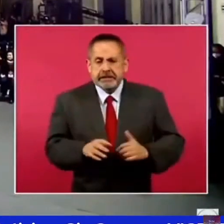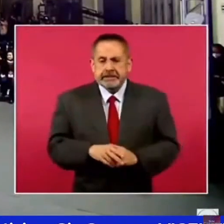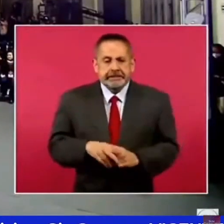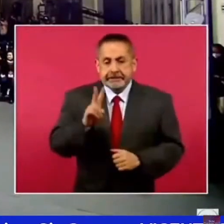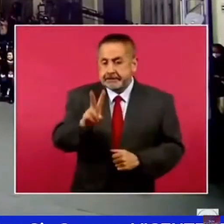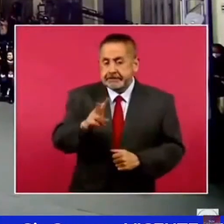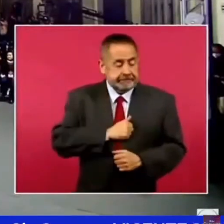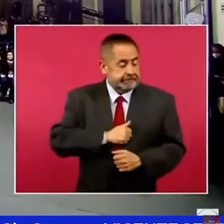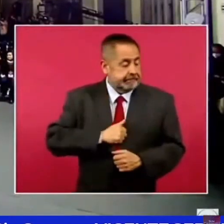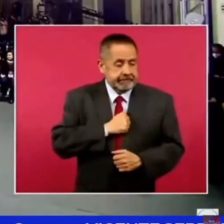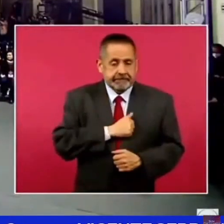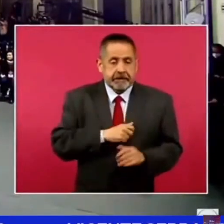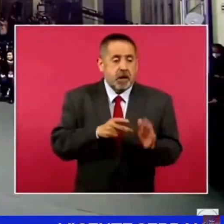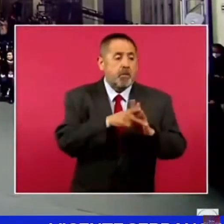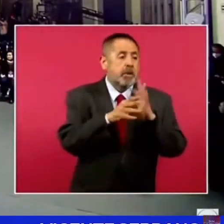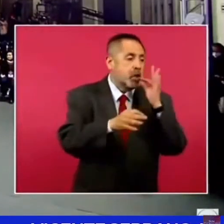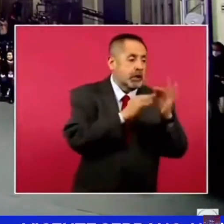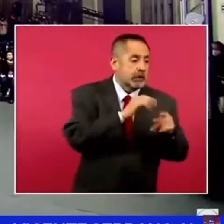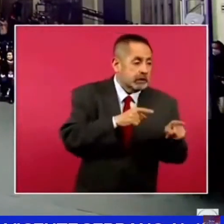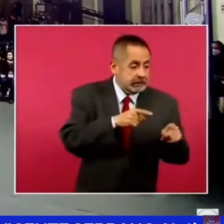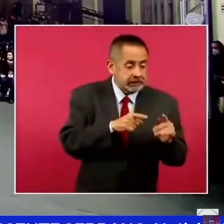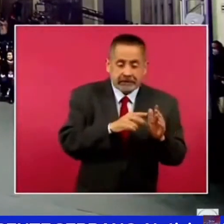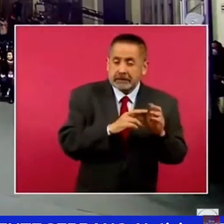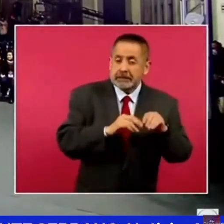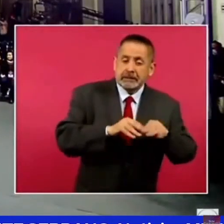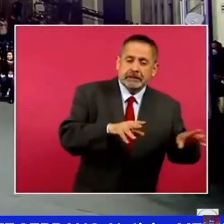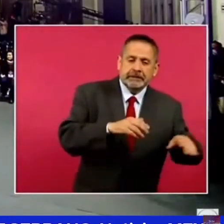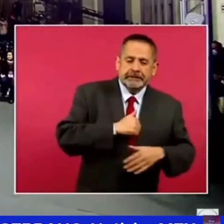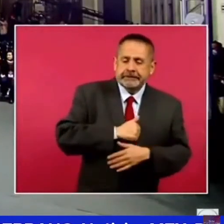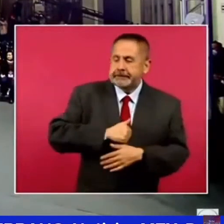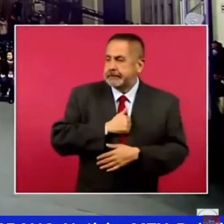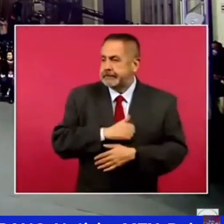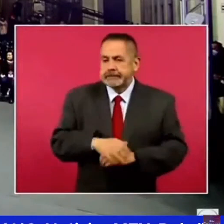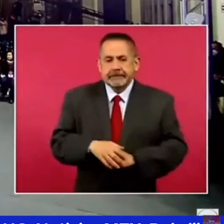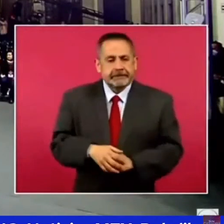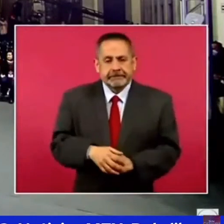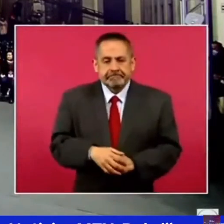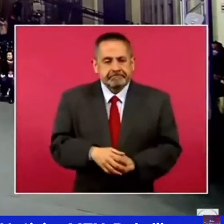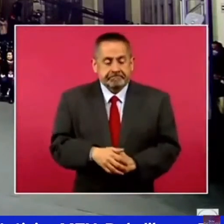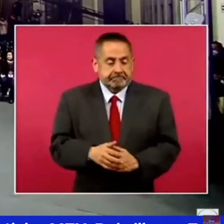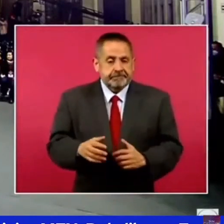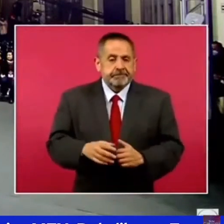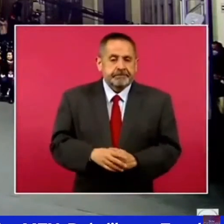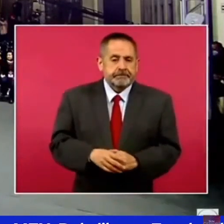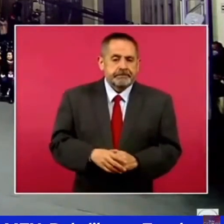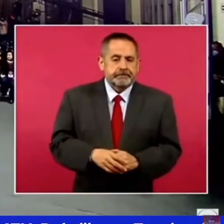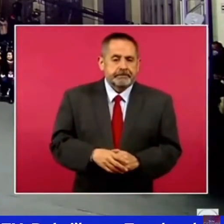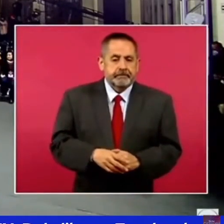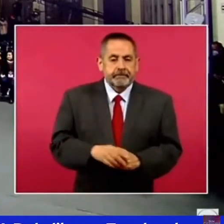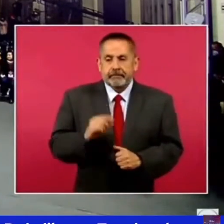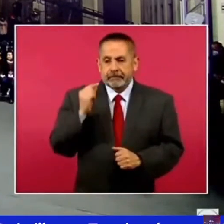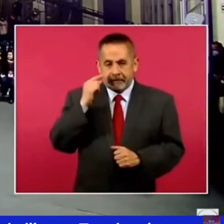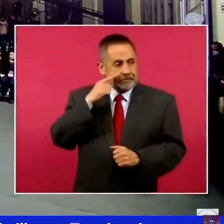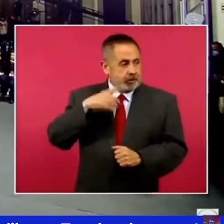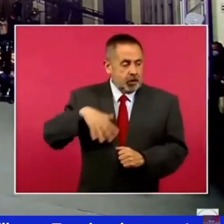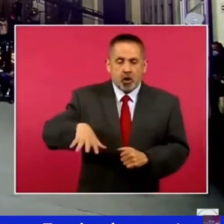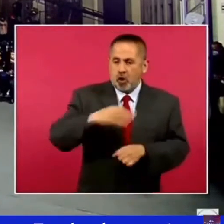asunto periodístico, pero esto es lo que está en los últimos